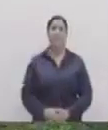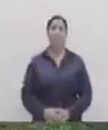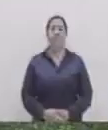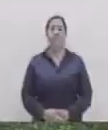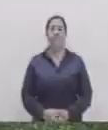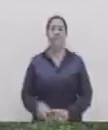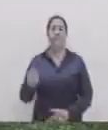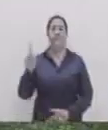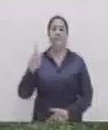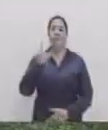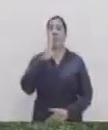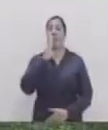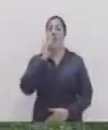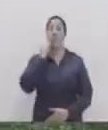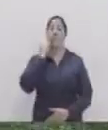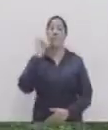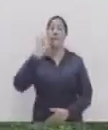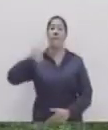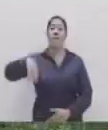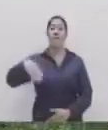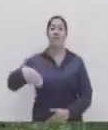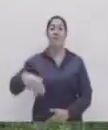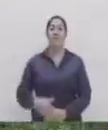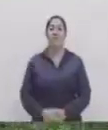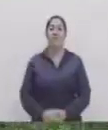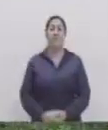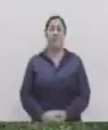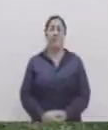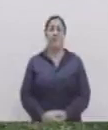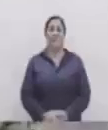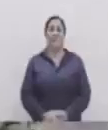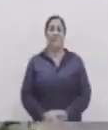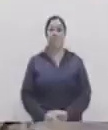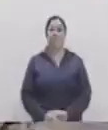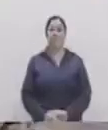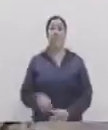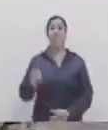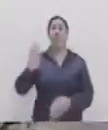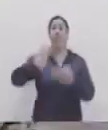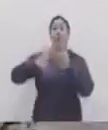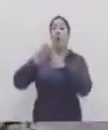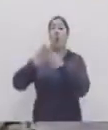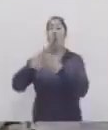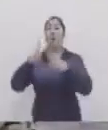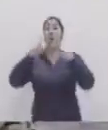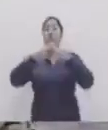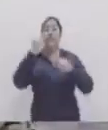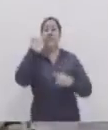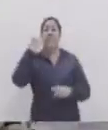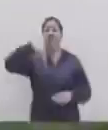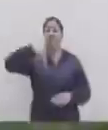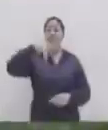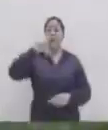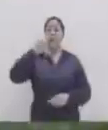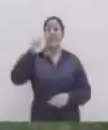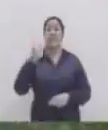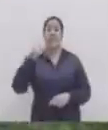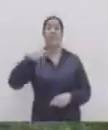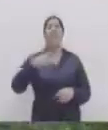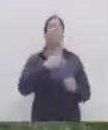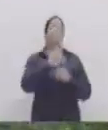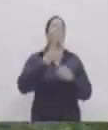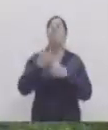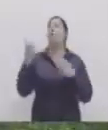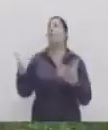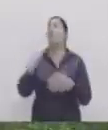Montenegro Hernández y soy de la comunidad Xinca de Guatemala. La comunidad Xinca habita en